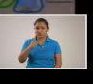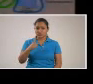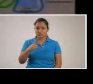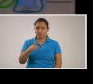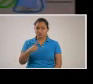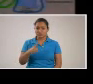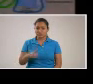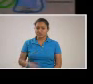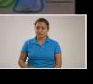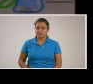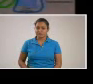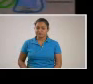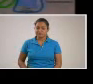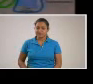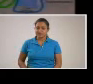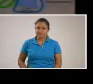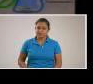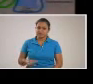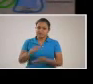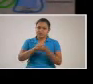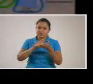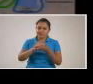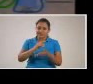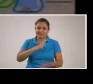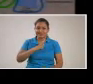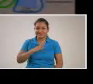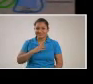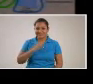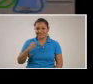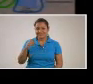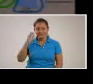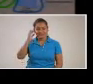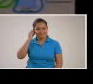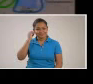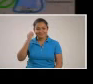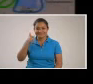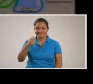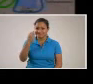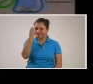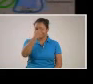reservas de gas natural más ricas en toda Europa.